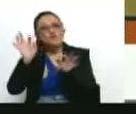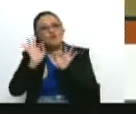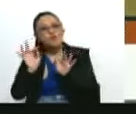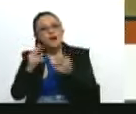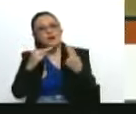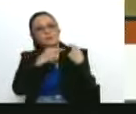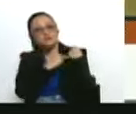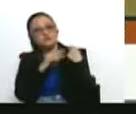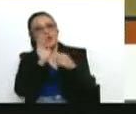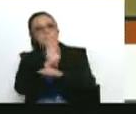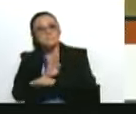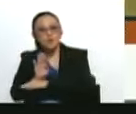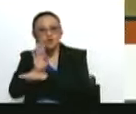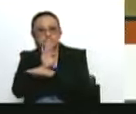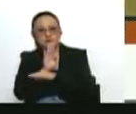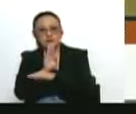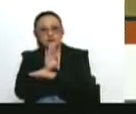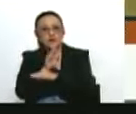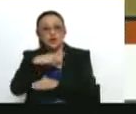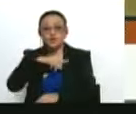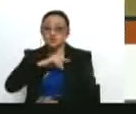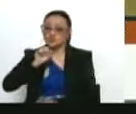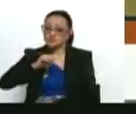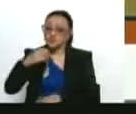proteger, lo hemos hecho.